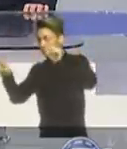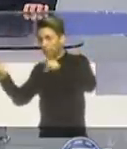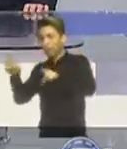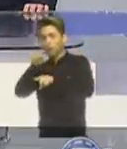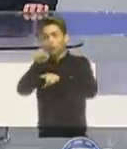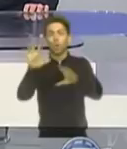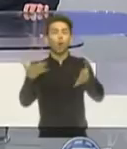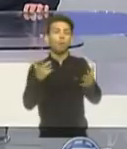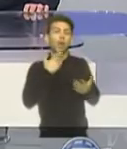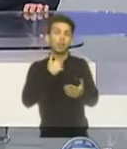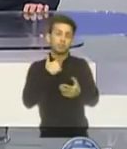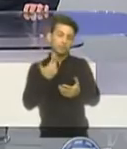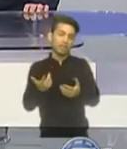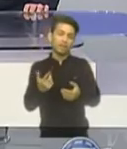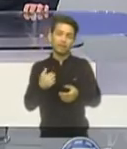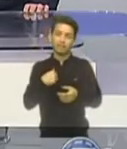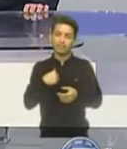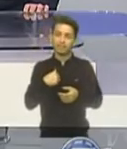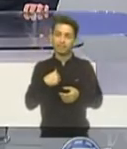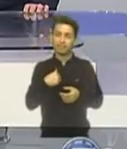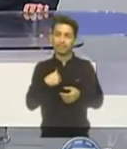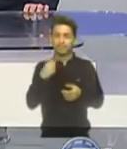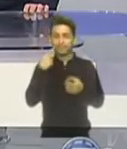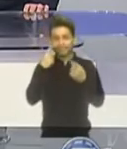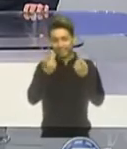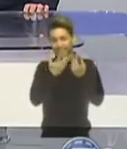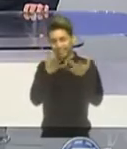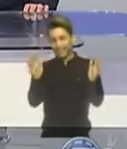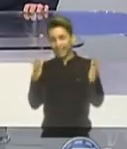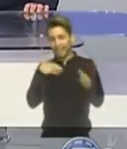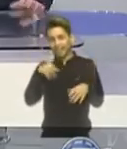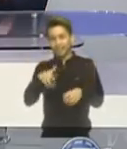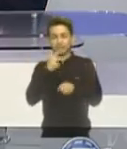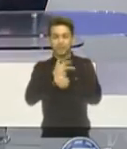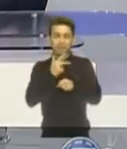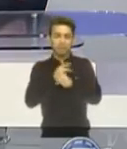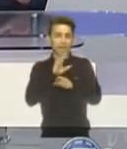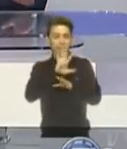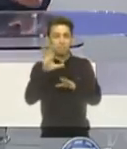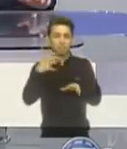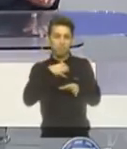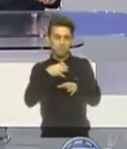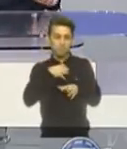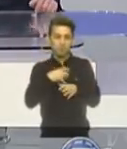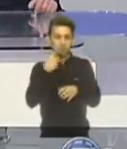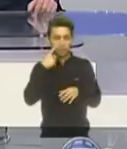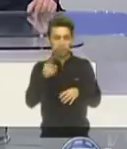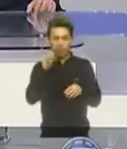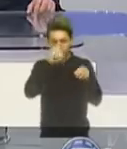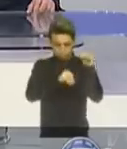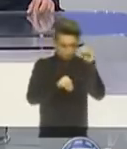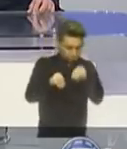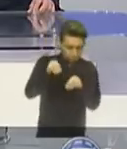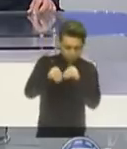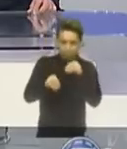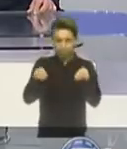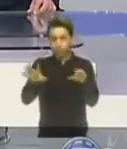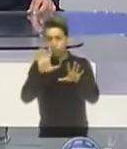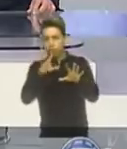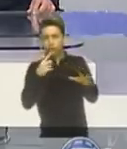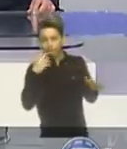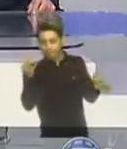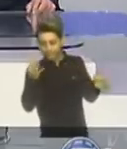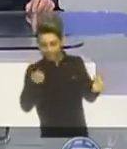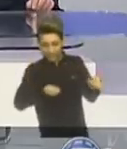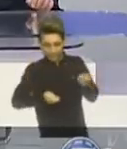pues como ya... al estilo y al gusto, ¿no? Al estilo y al gusto, y cada quien le va poniendo y quitando también, ¿verdad? Cada quien con su sazón. Y es así, qué